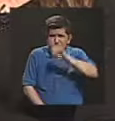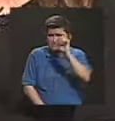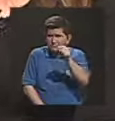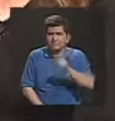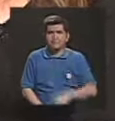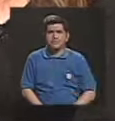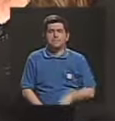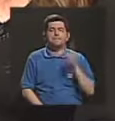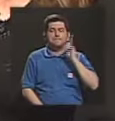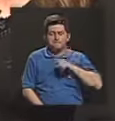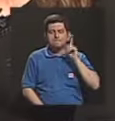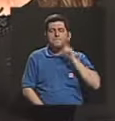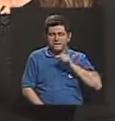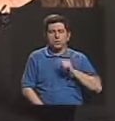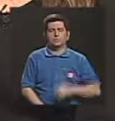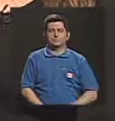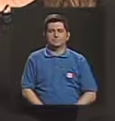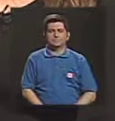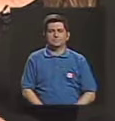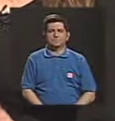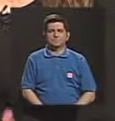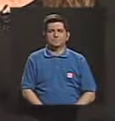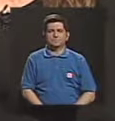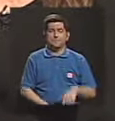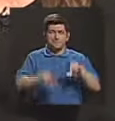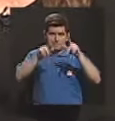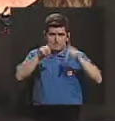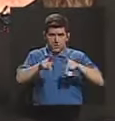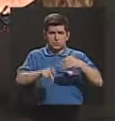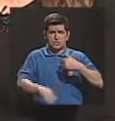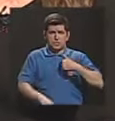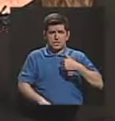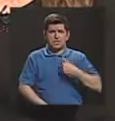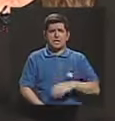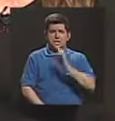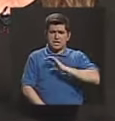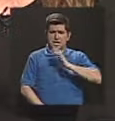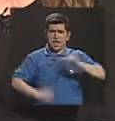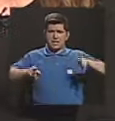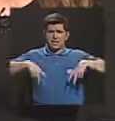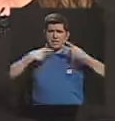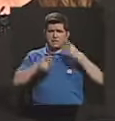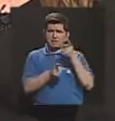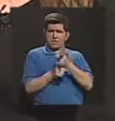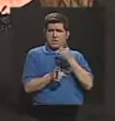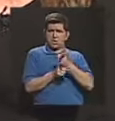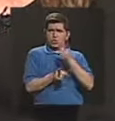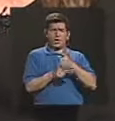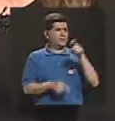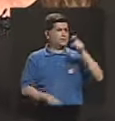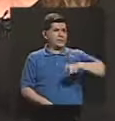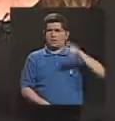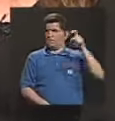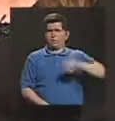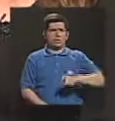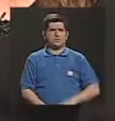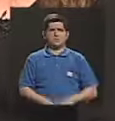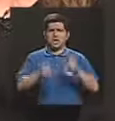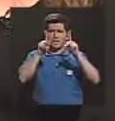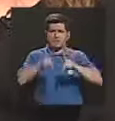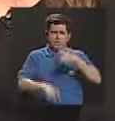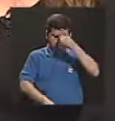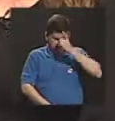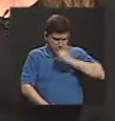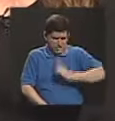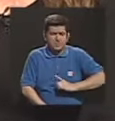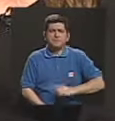En realidad es un mito. En realidad, una persona que tiene una calidad de vida adecuada no necesariamente debería